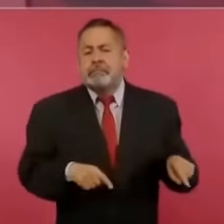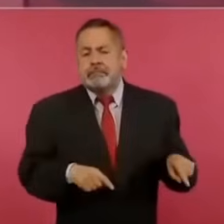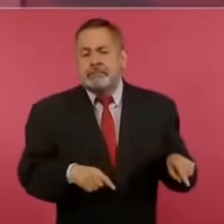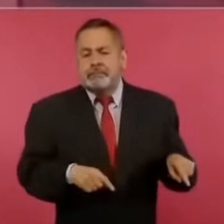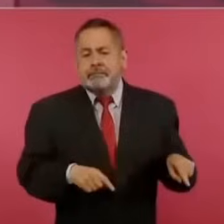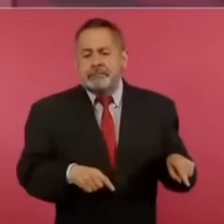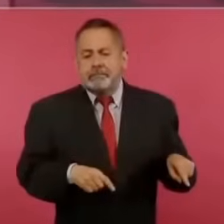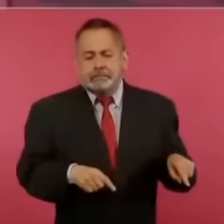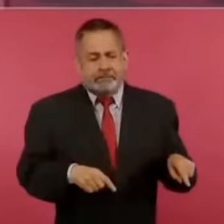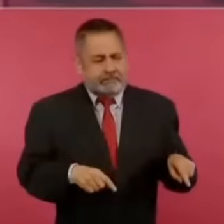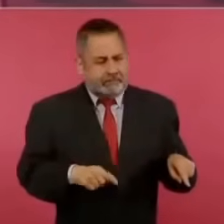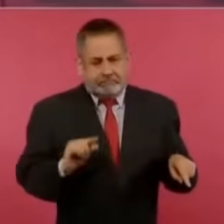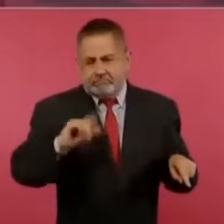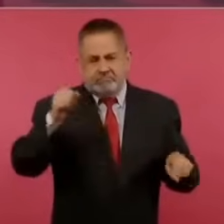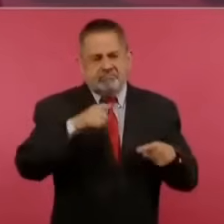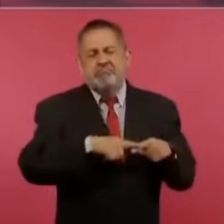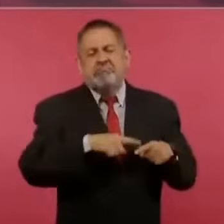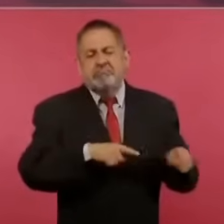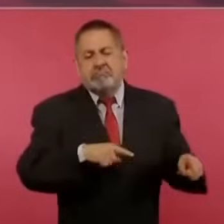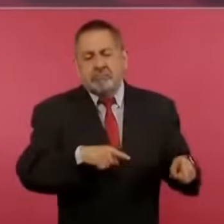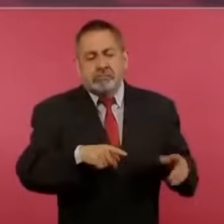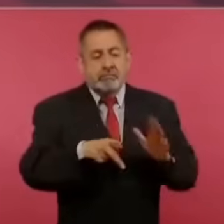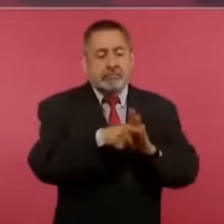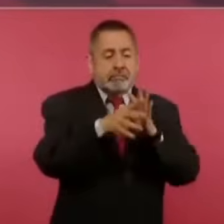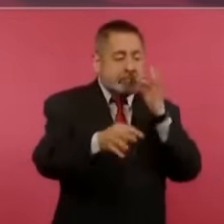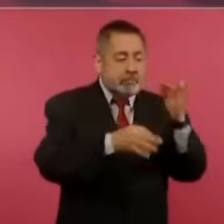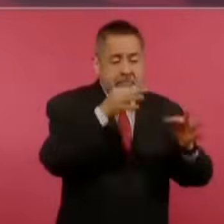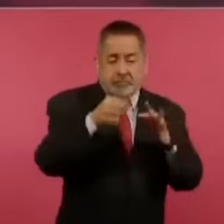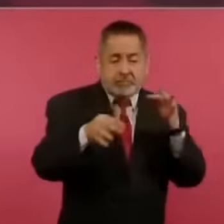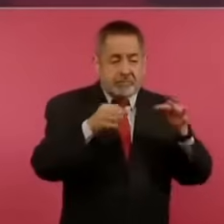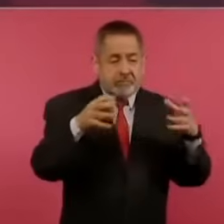de manera destacadísima los medios